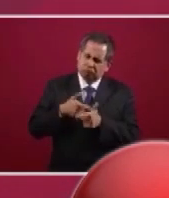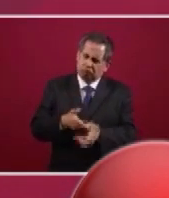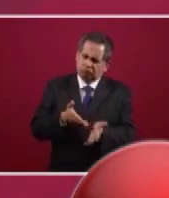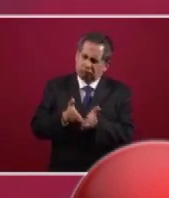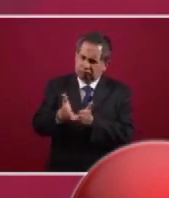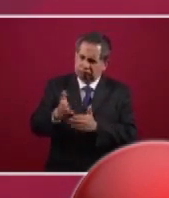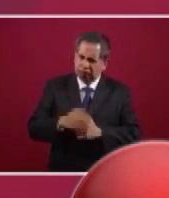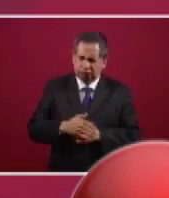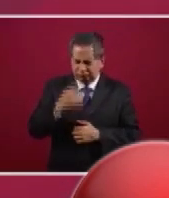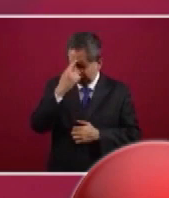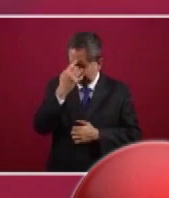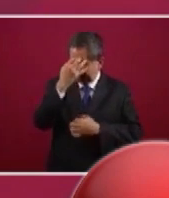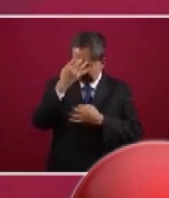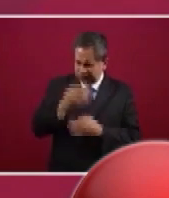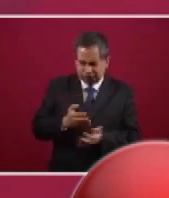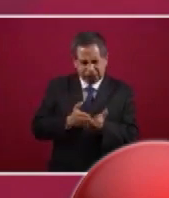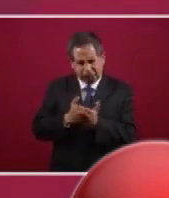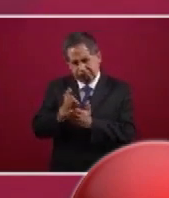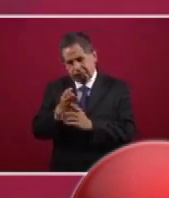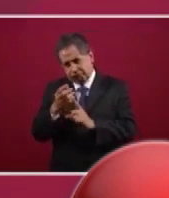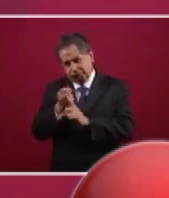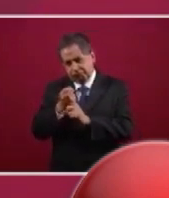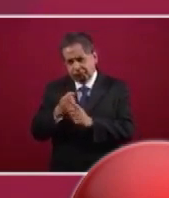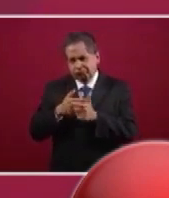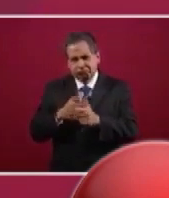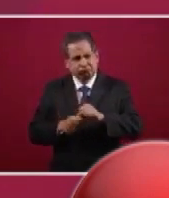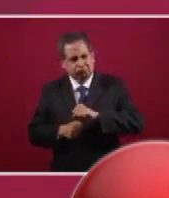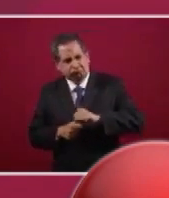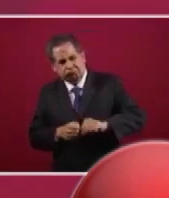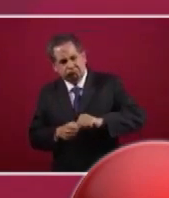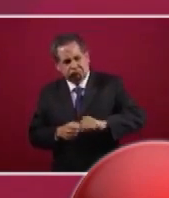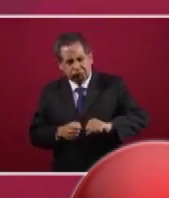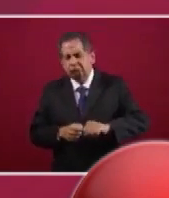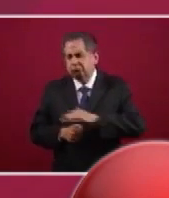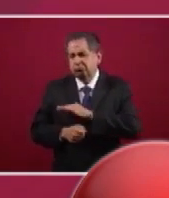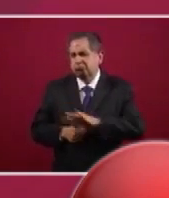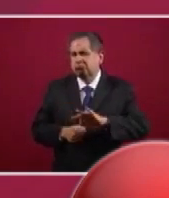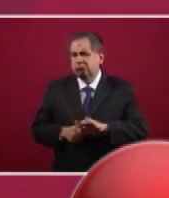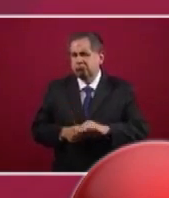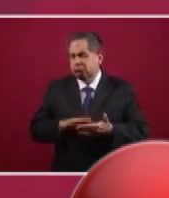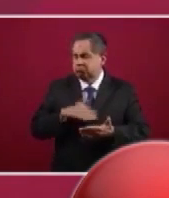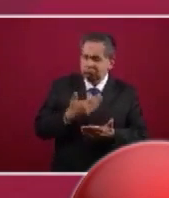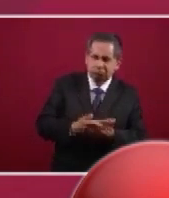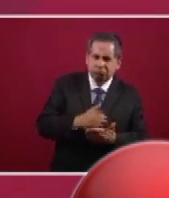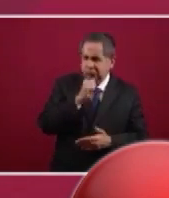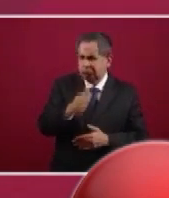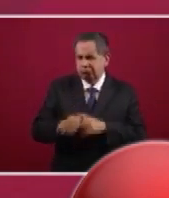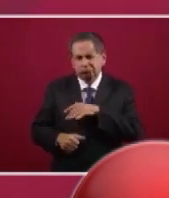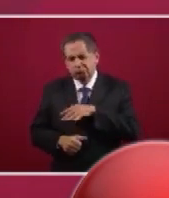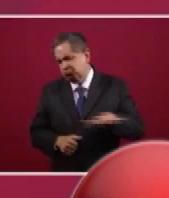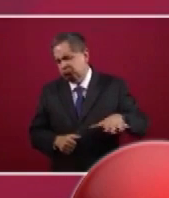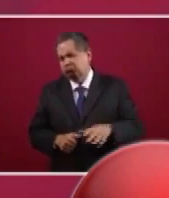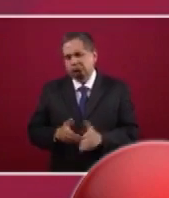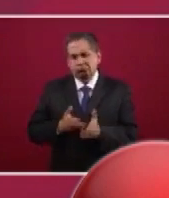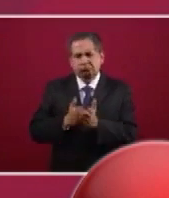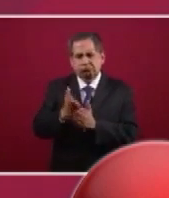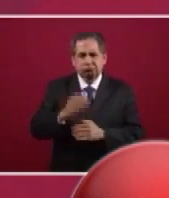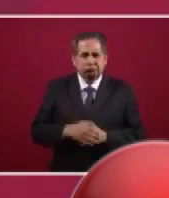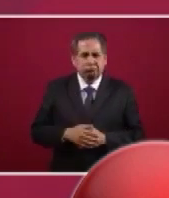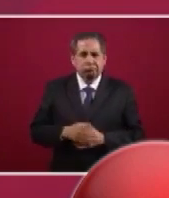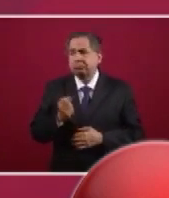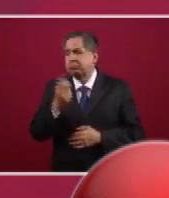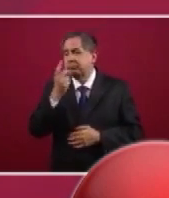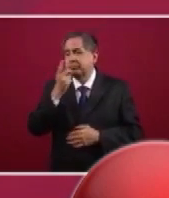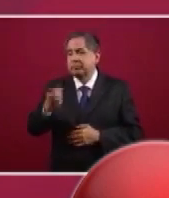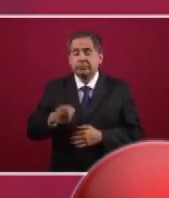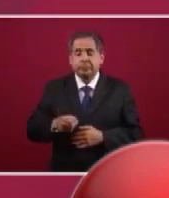si tiene unos principios, tiene unos ideales, se pueden resistir todas las tentaciones del poder. Hay quienes dicen que el